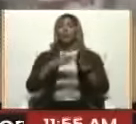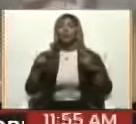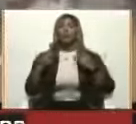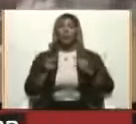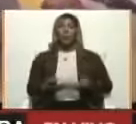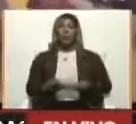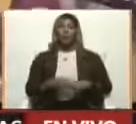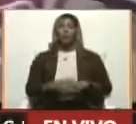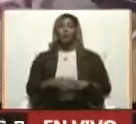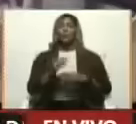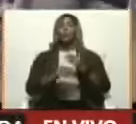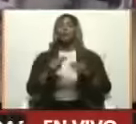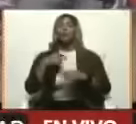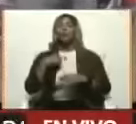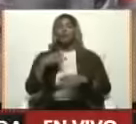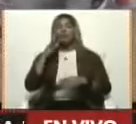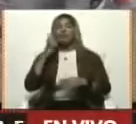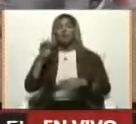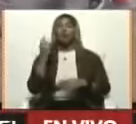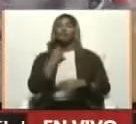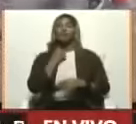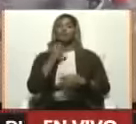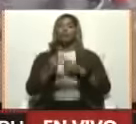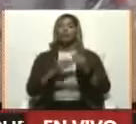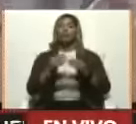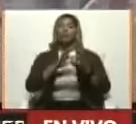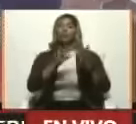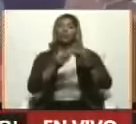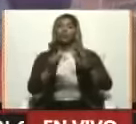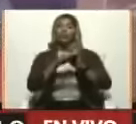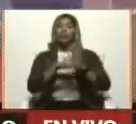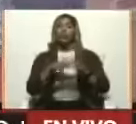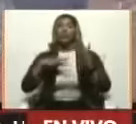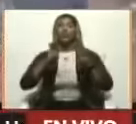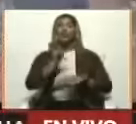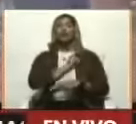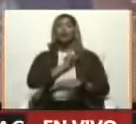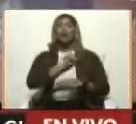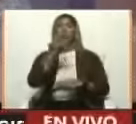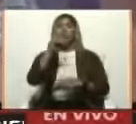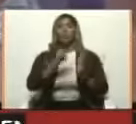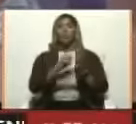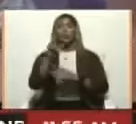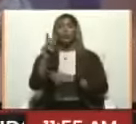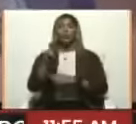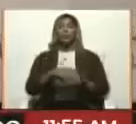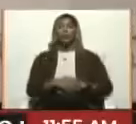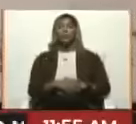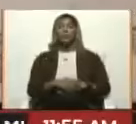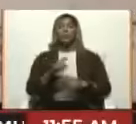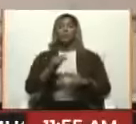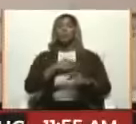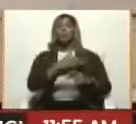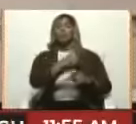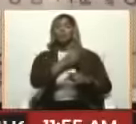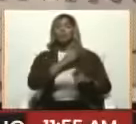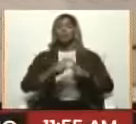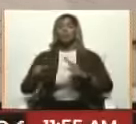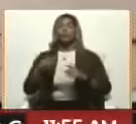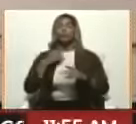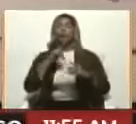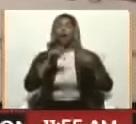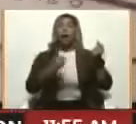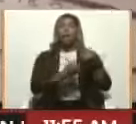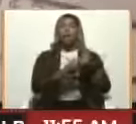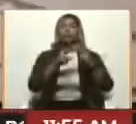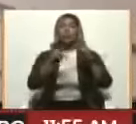Humanos, creada por el Fiscal General mediante resolución el 12 de enero de 2021. La Dirección General de Apoyo a la